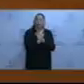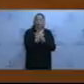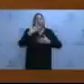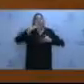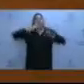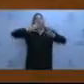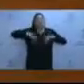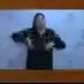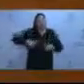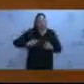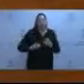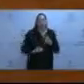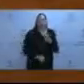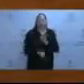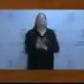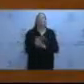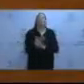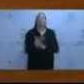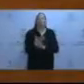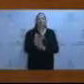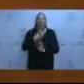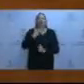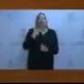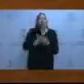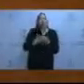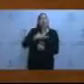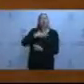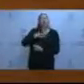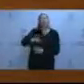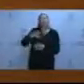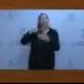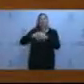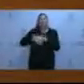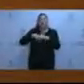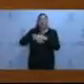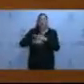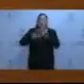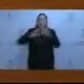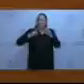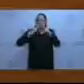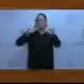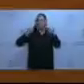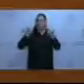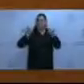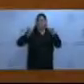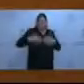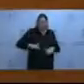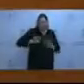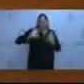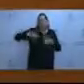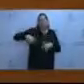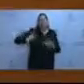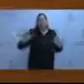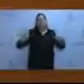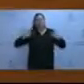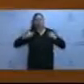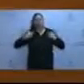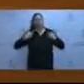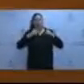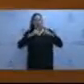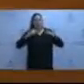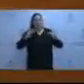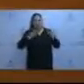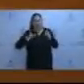veces. Al final puede ser que la mala gestión de la empresa pública la acaben pagando todos los asturianos de su bolsillo, ¿no? Y eso es